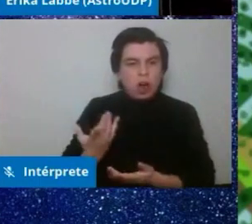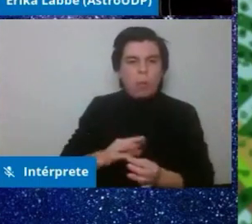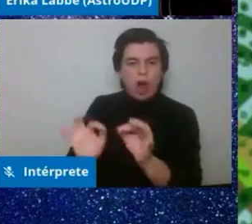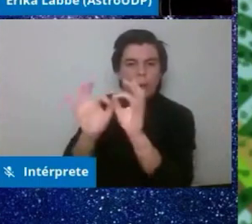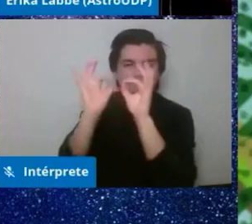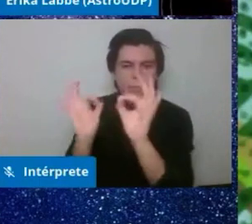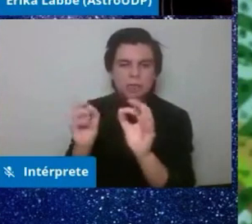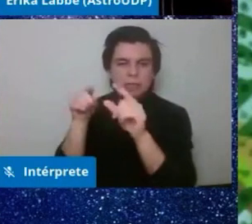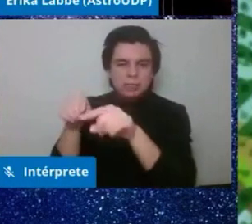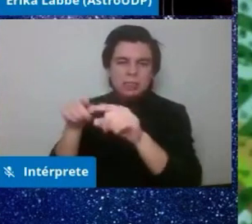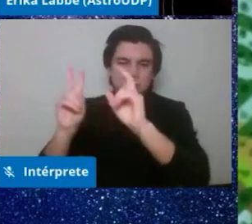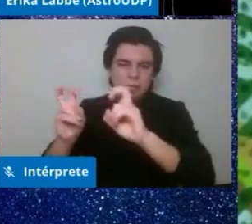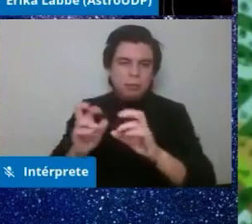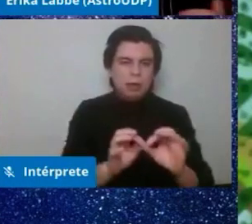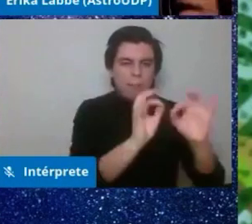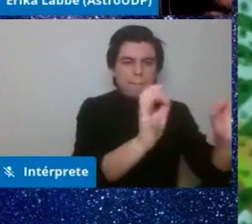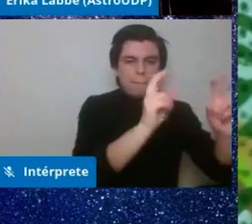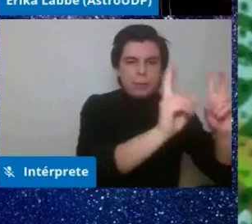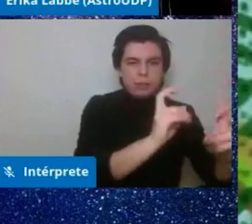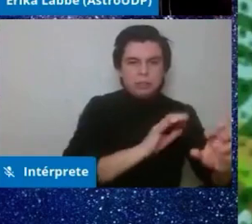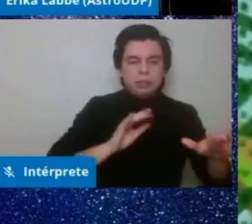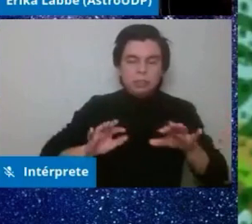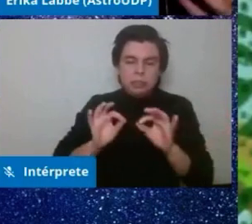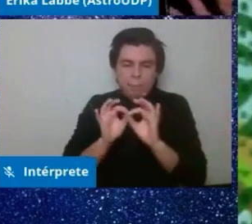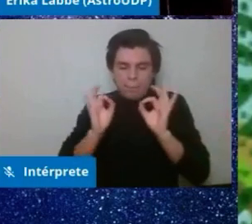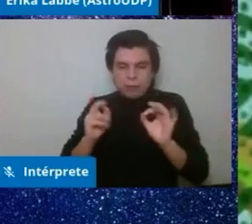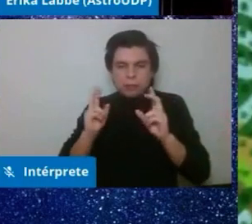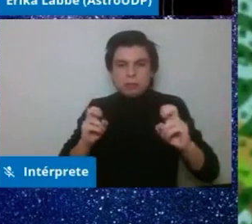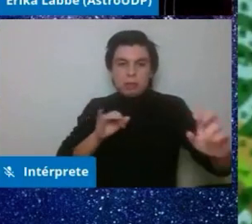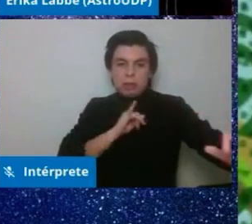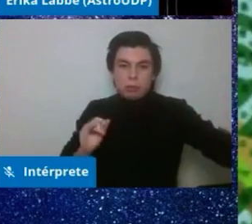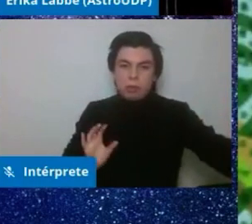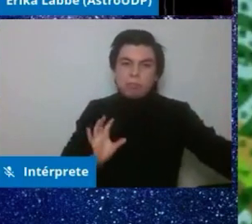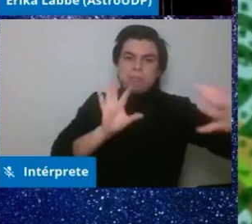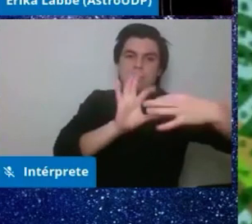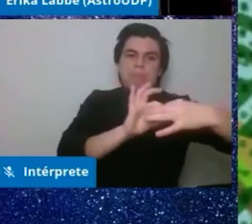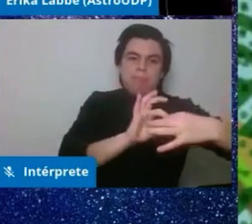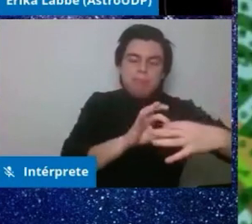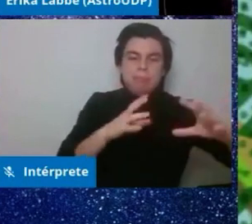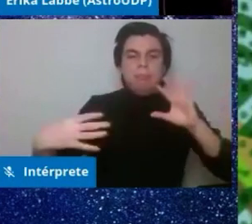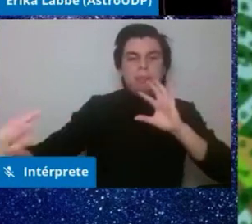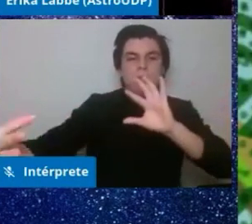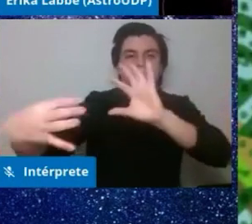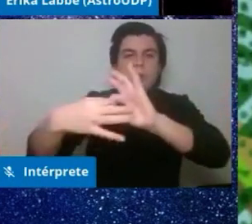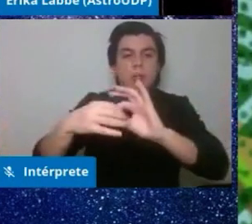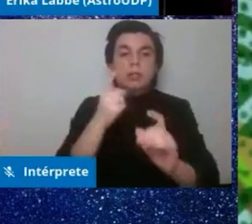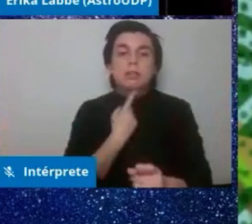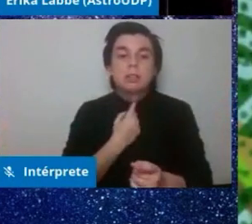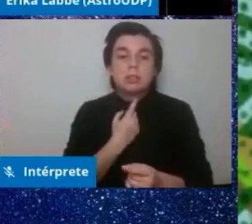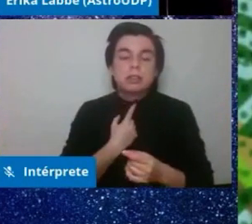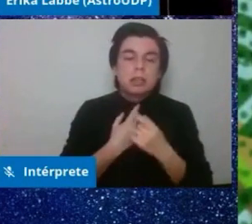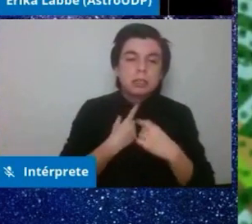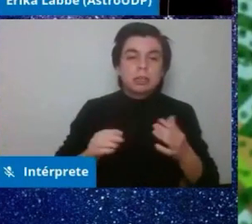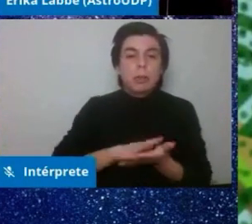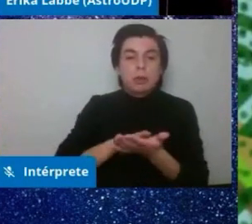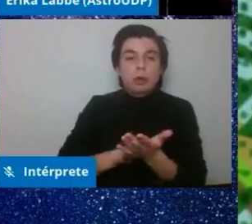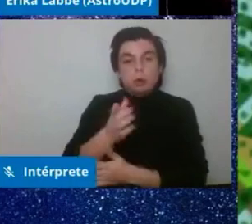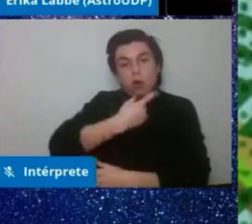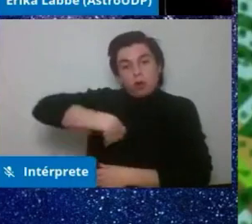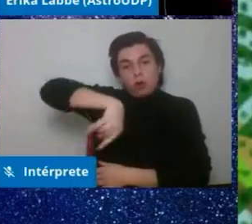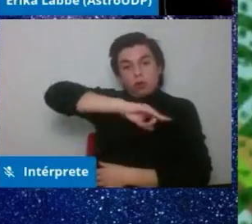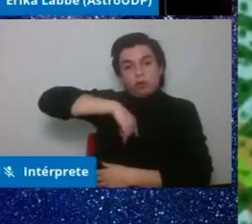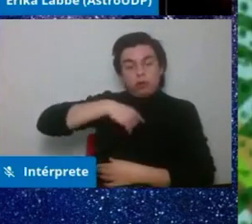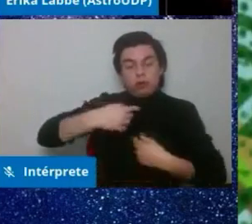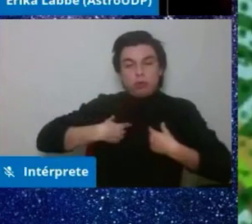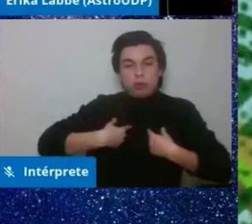cosa, que luego se van juntando y haciendo cosas muy interesantes. Por ejemplo, nosotros y también